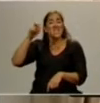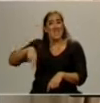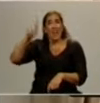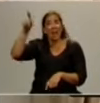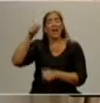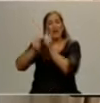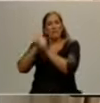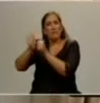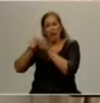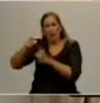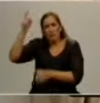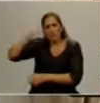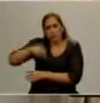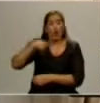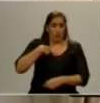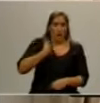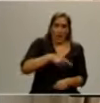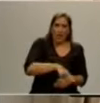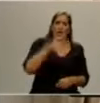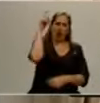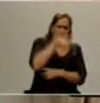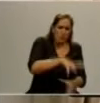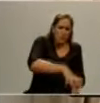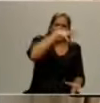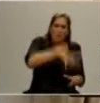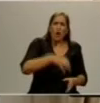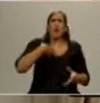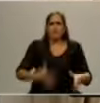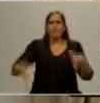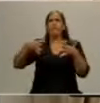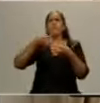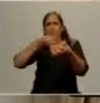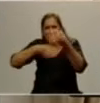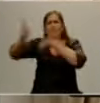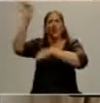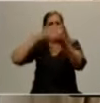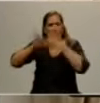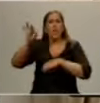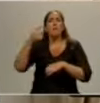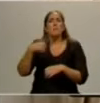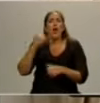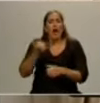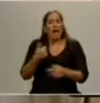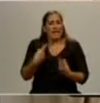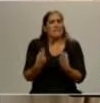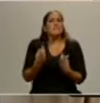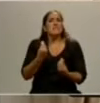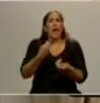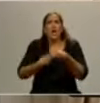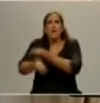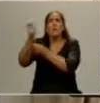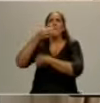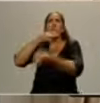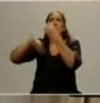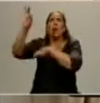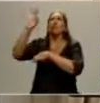de crudo, porque estamos exportando crudo, sino la capacidad de refinación, porque lo que se importa precisamente